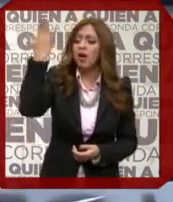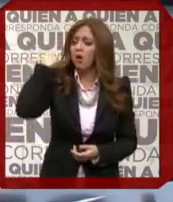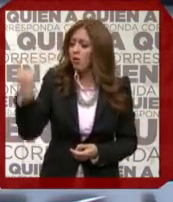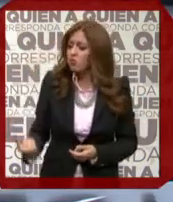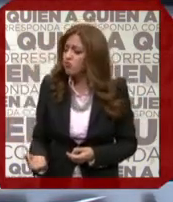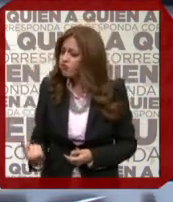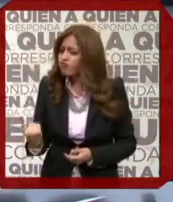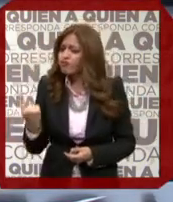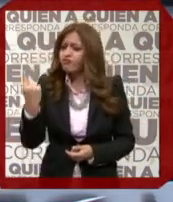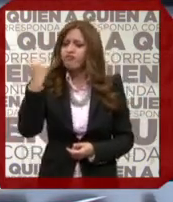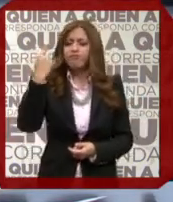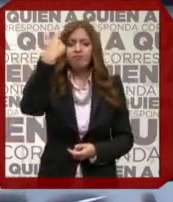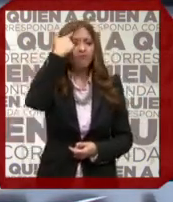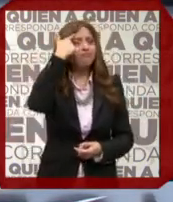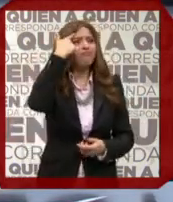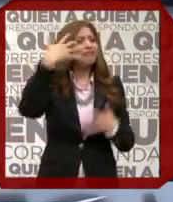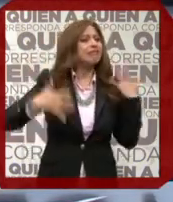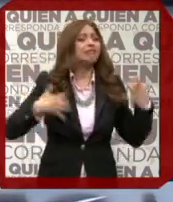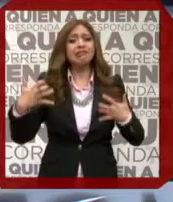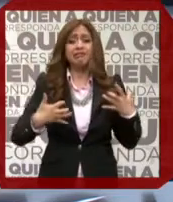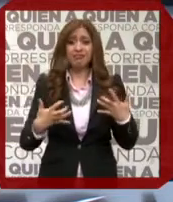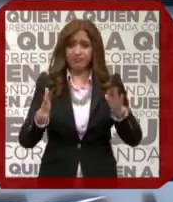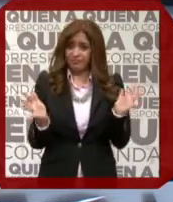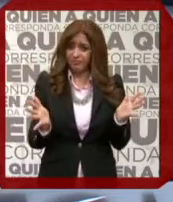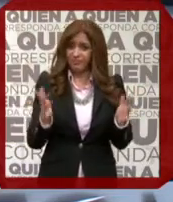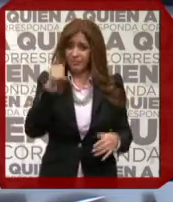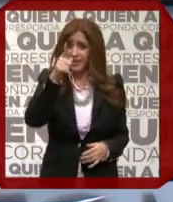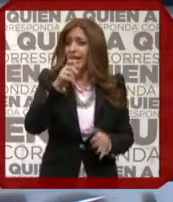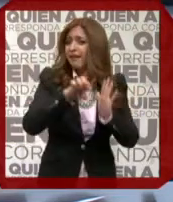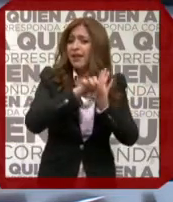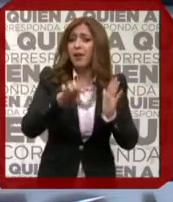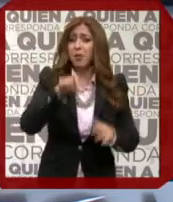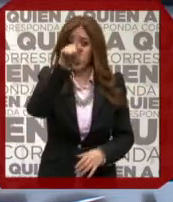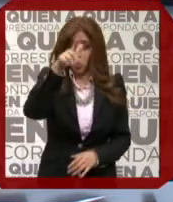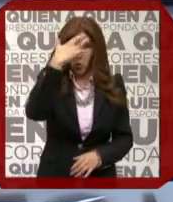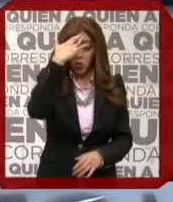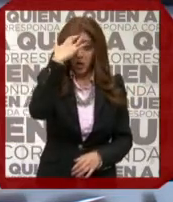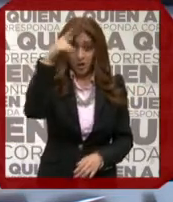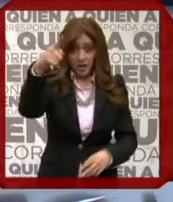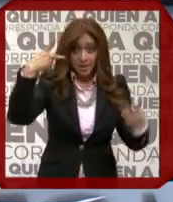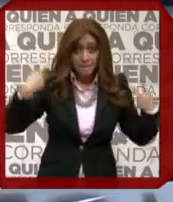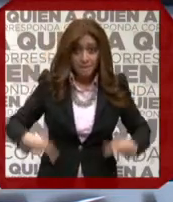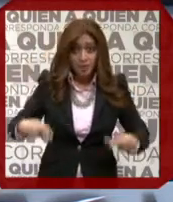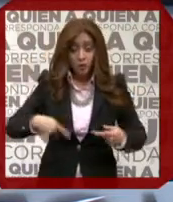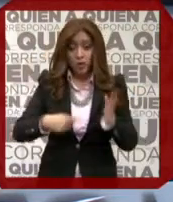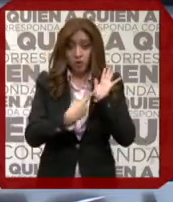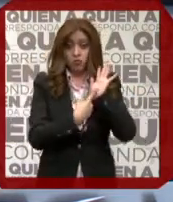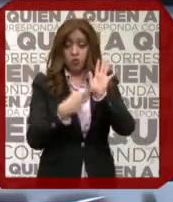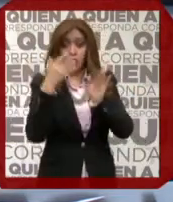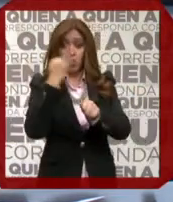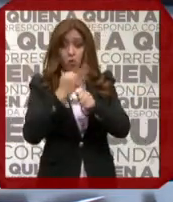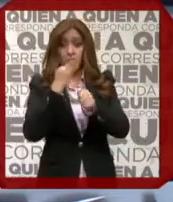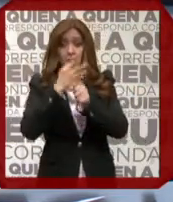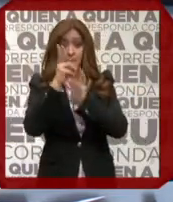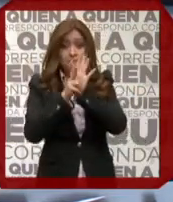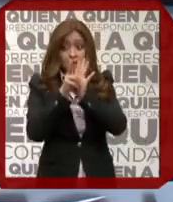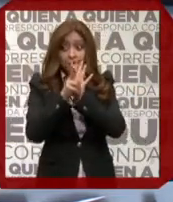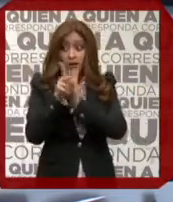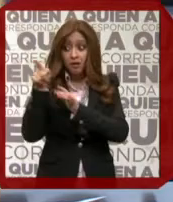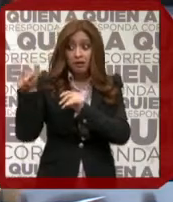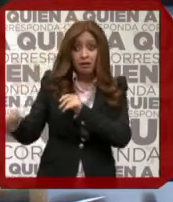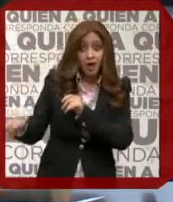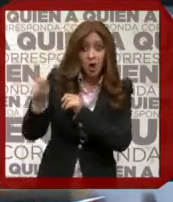está descargando aquí ahora Imagine si usted conoce este individuo que acaba de presentar estos individuos que acaba de presentar Y de casualidad es novio de su